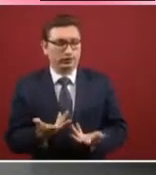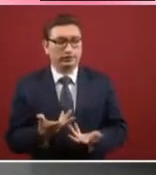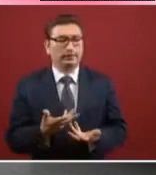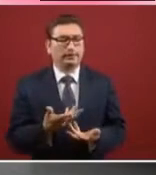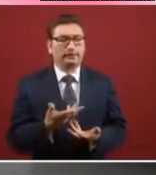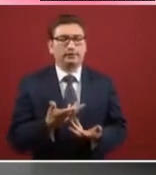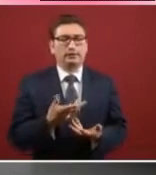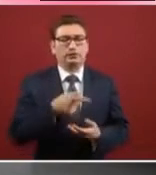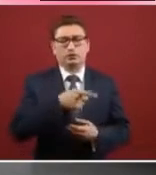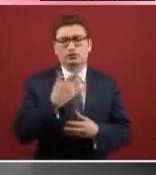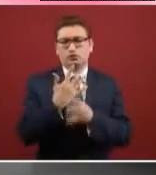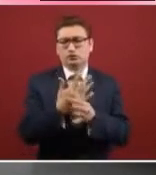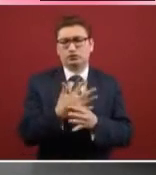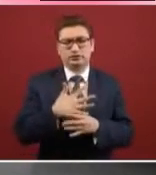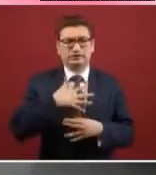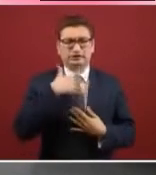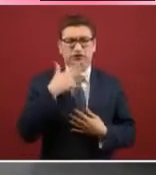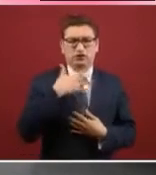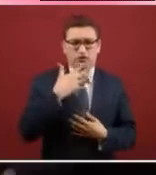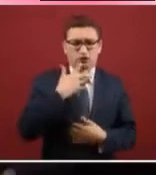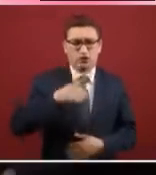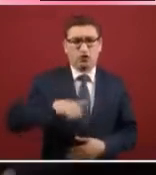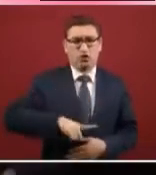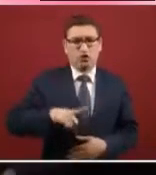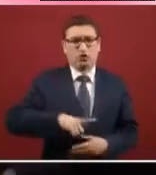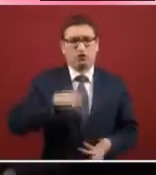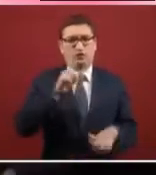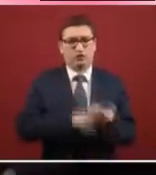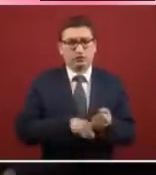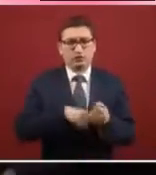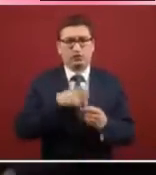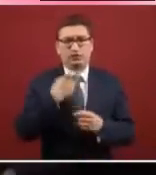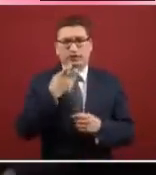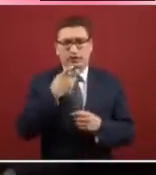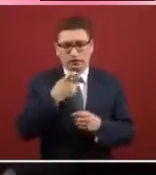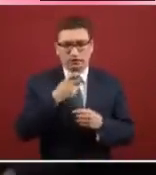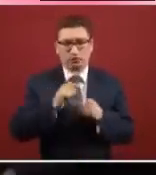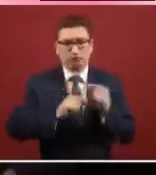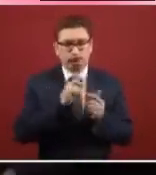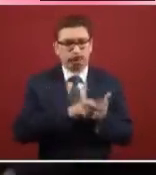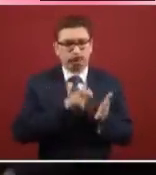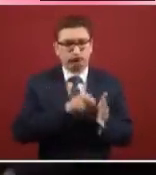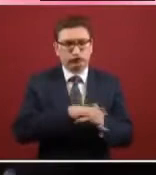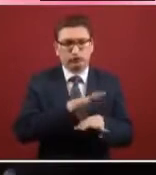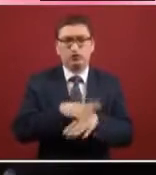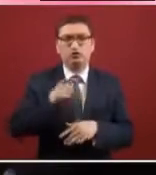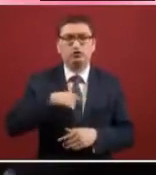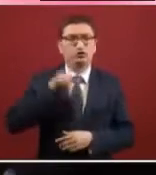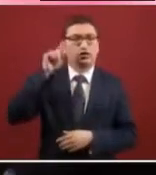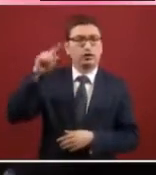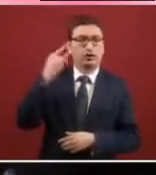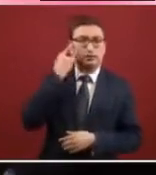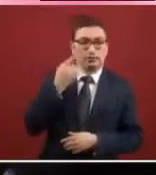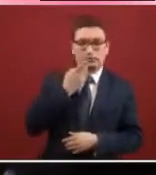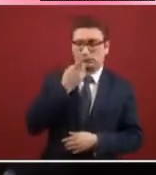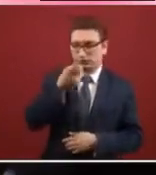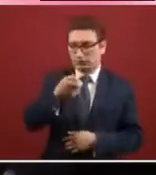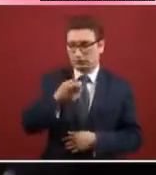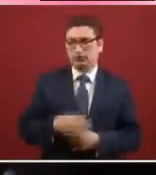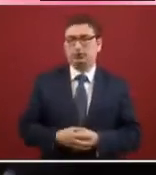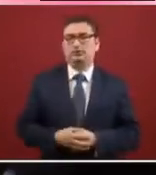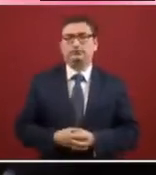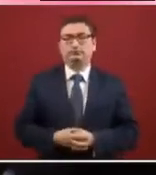corrupción, de lo que se está combatiendo a fondo. Yo vengo de Campeche y quiero decirle,